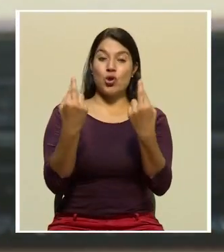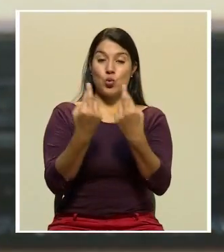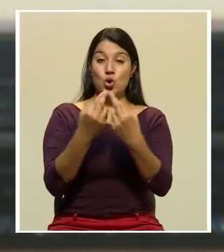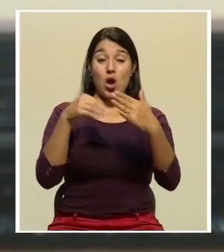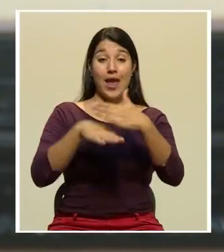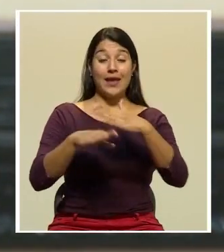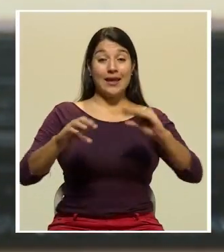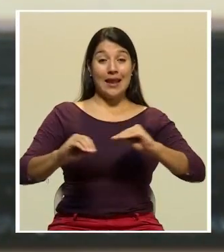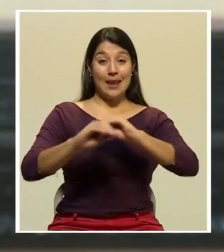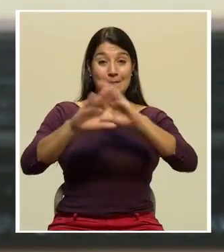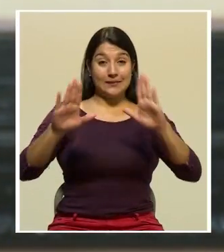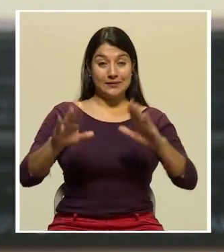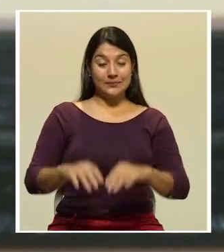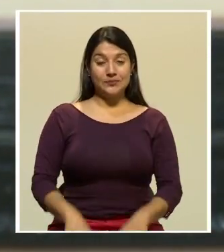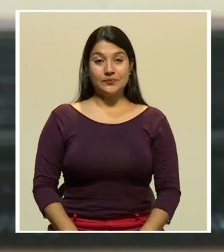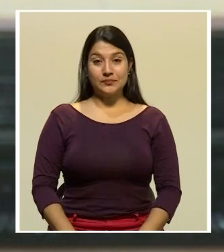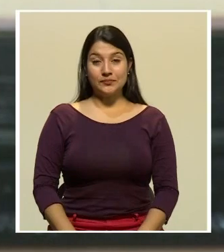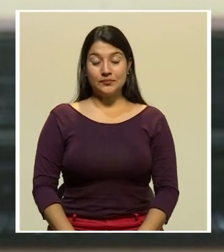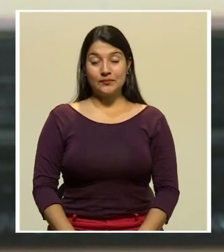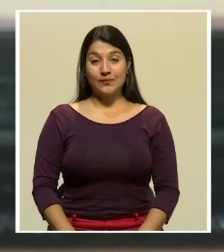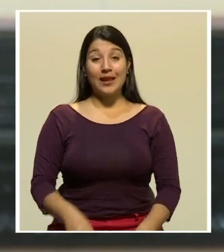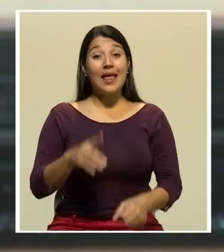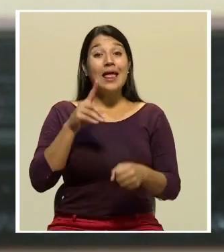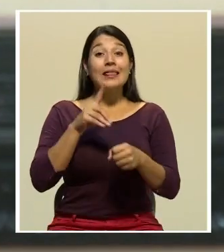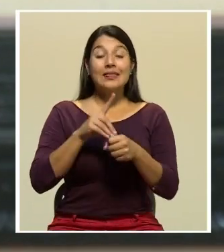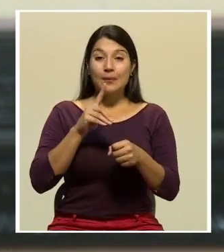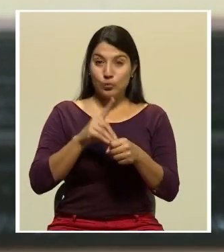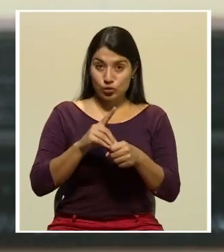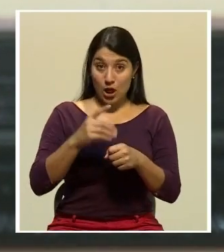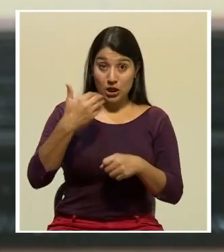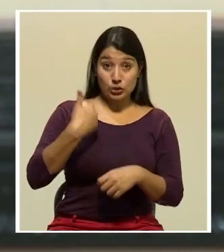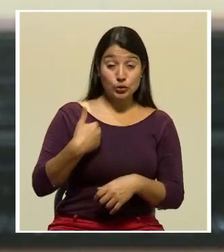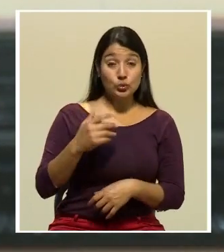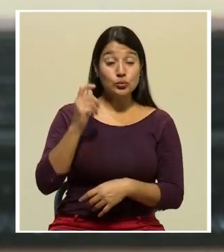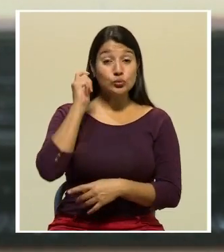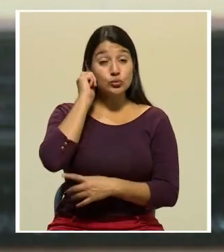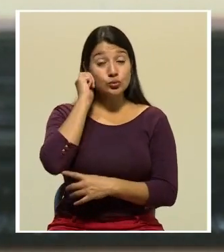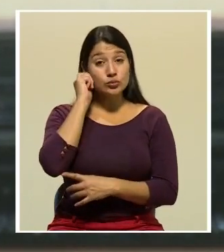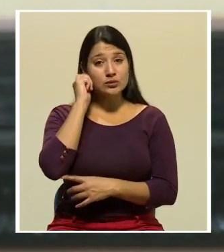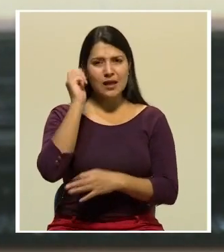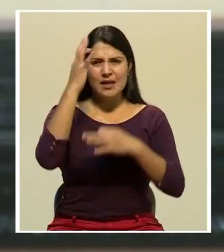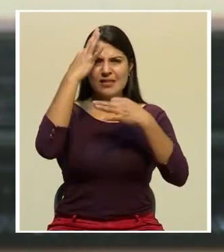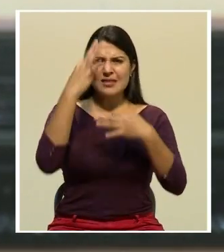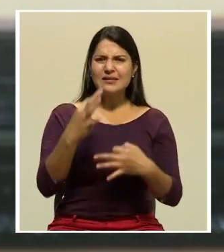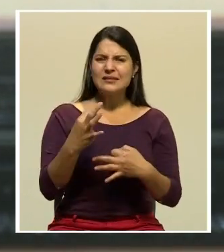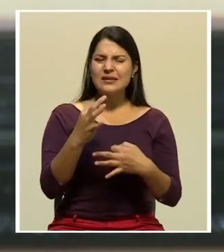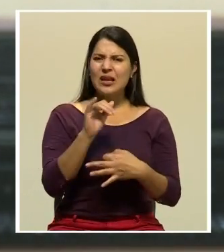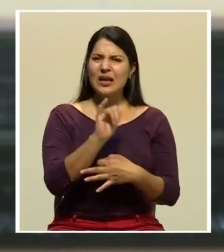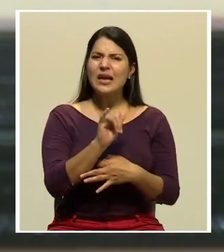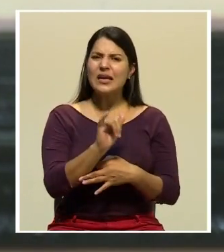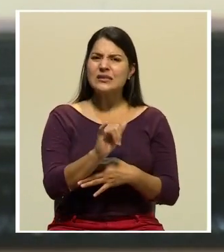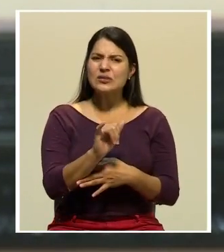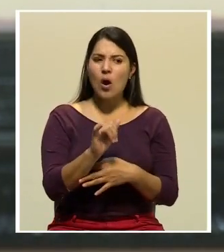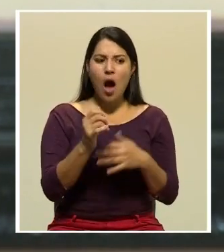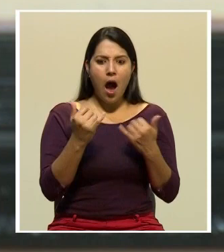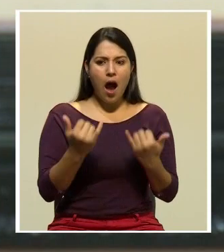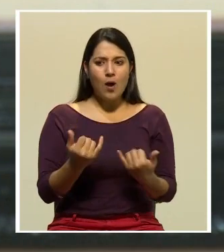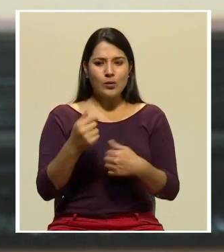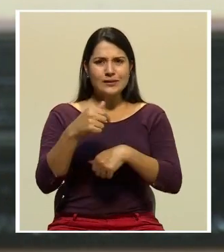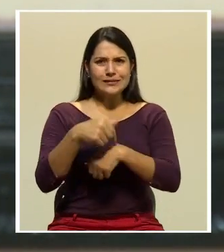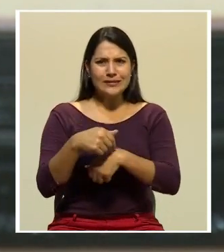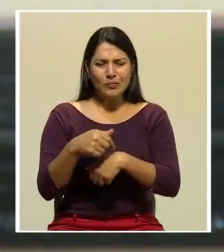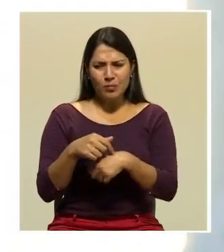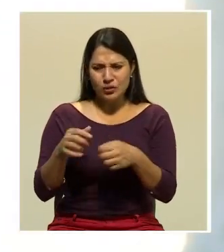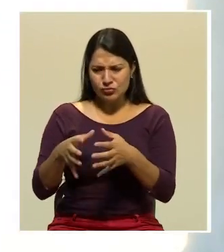mañana de este jueves. Los diputados y diputadas toman la decisión en medio de una